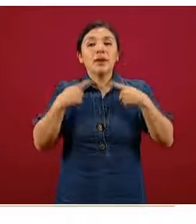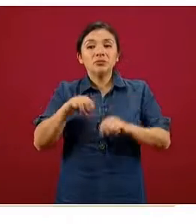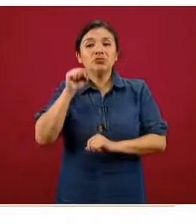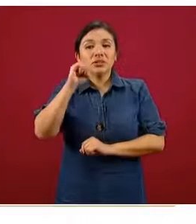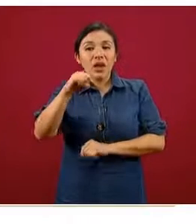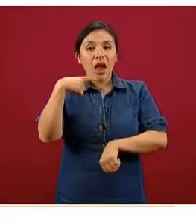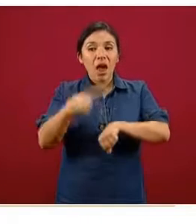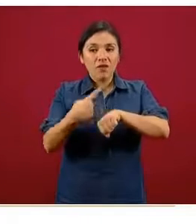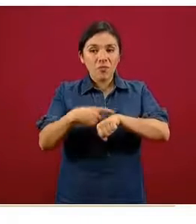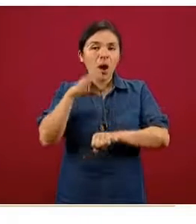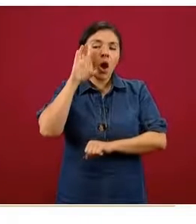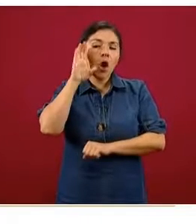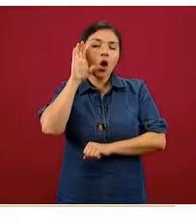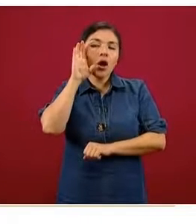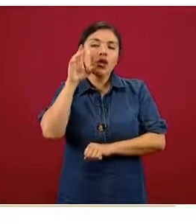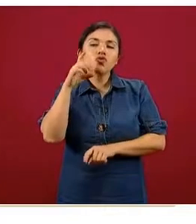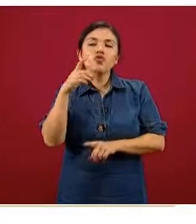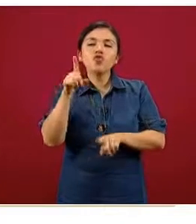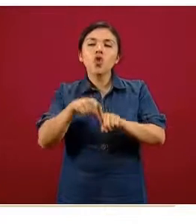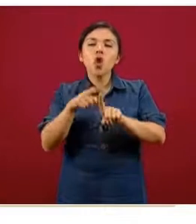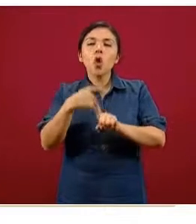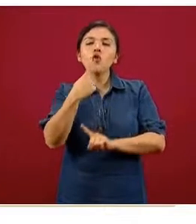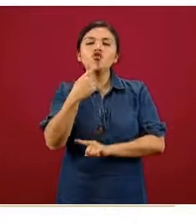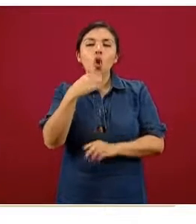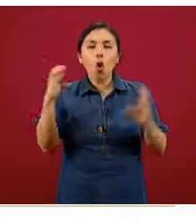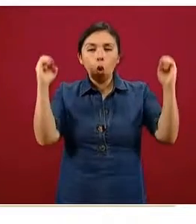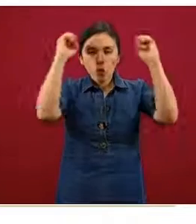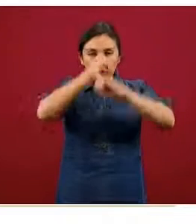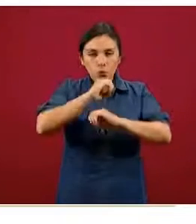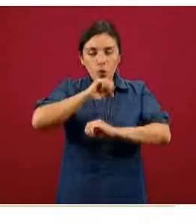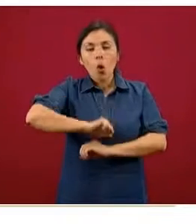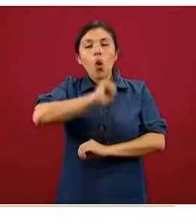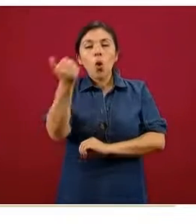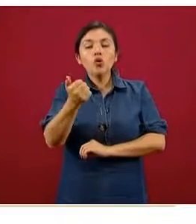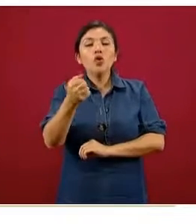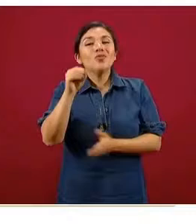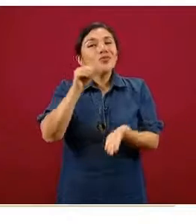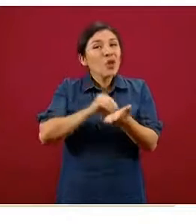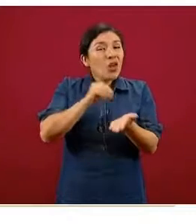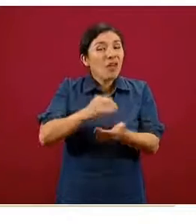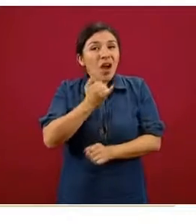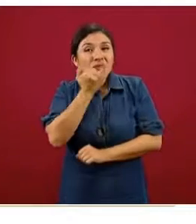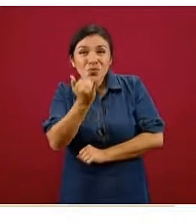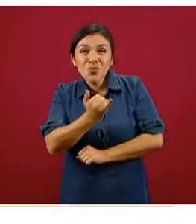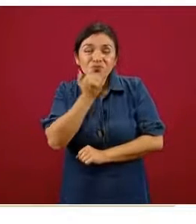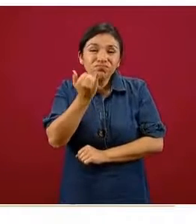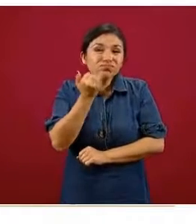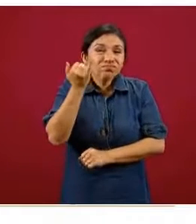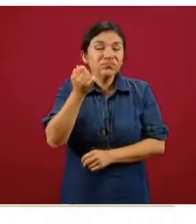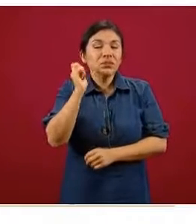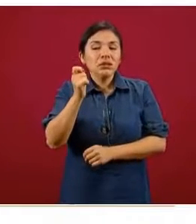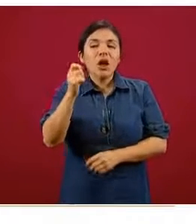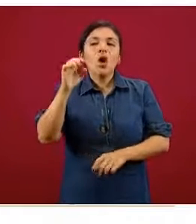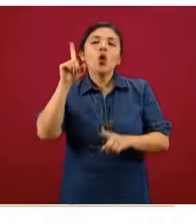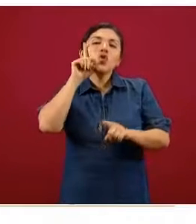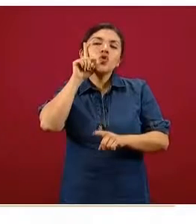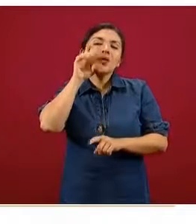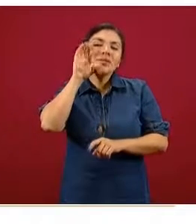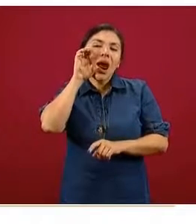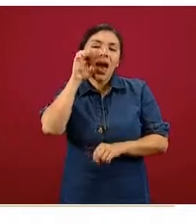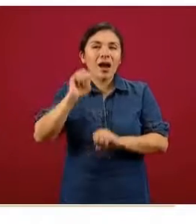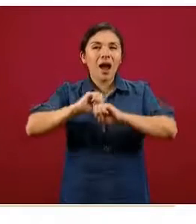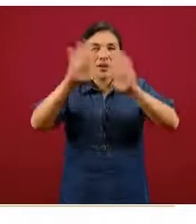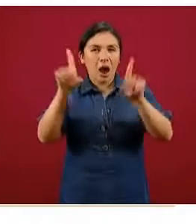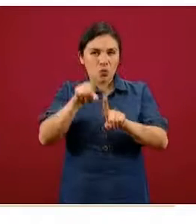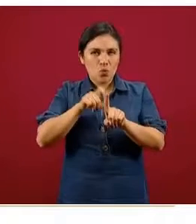color en color rojo oscuro y tenemos los casos aún sospechosos en el color naranja claro.